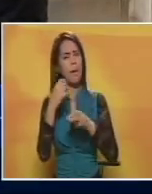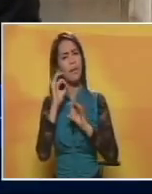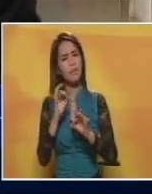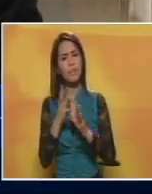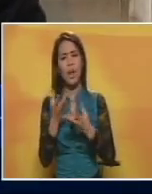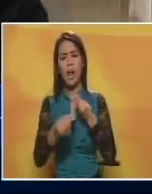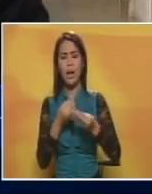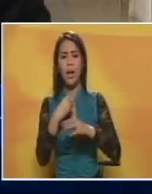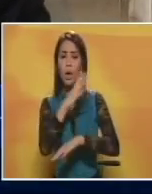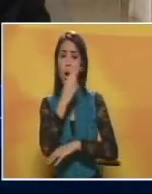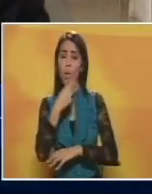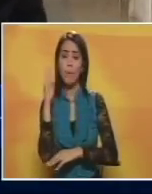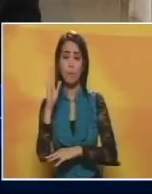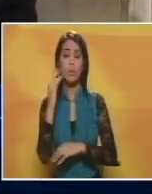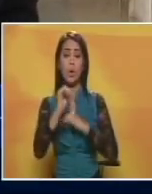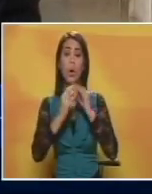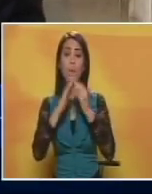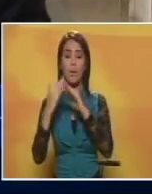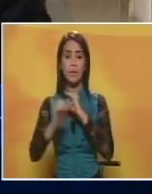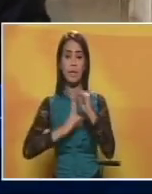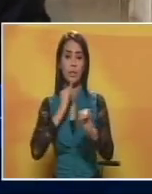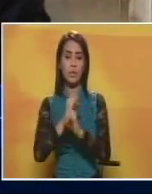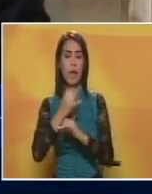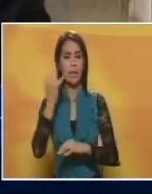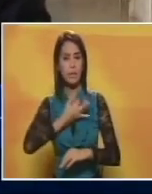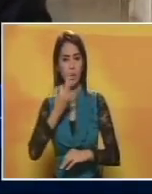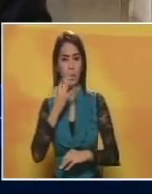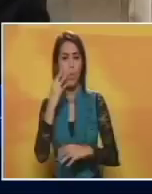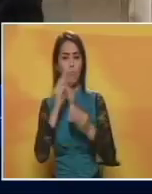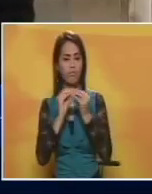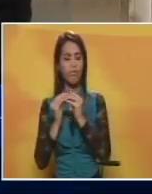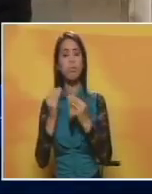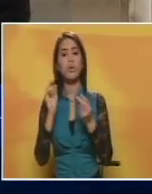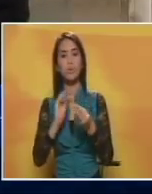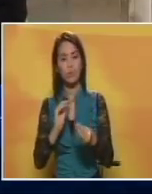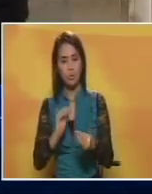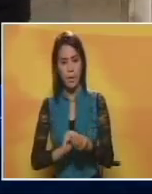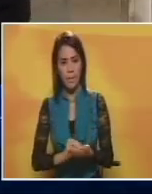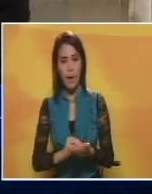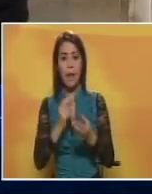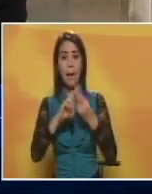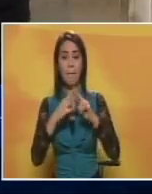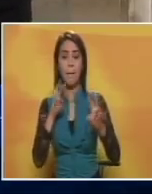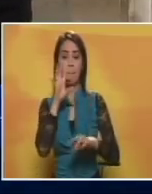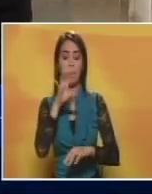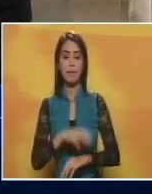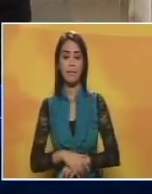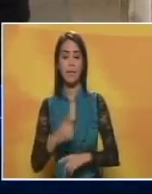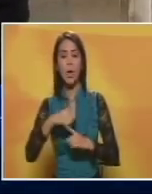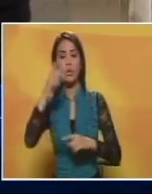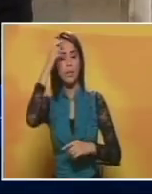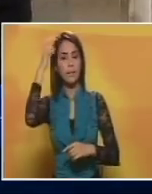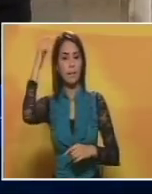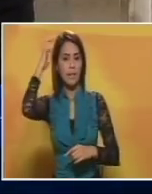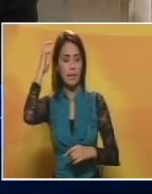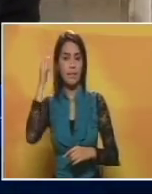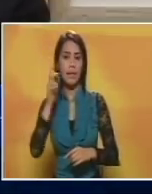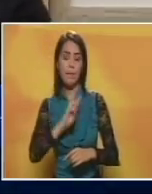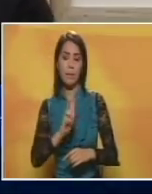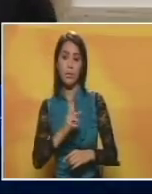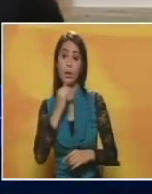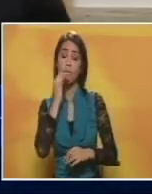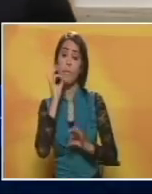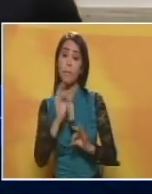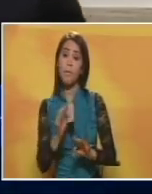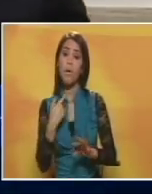compromisos adquiridos con la comunidad internacional y se asegure de restablecer la paz en el país. Por otra parte, la Cancillería de la República